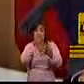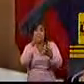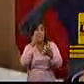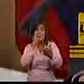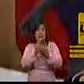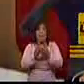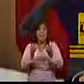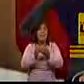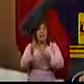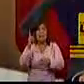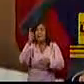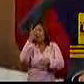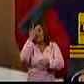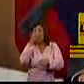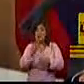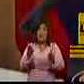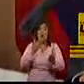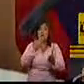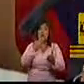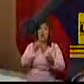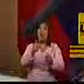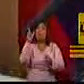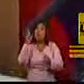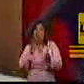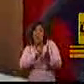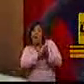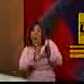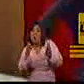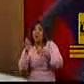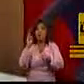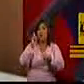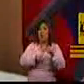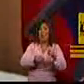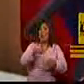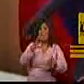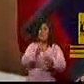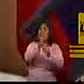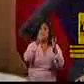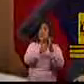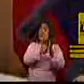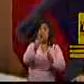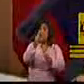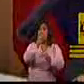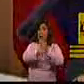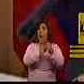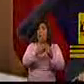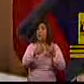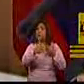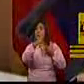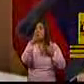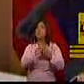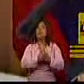ser más difícil, casi imposible, de su clonación. Va a tener la duración de 10 años, como la actual.